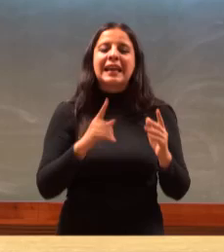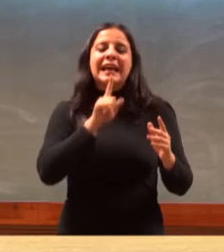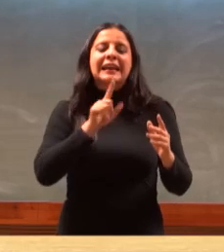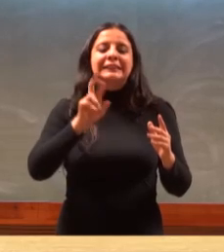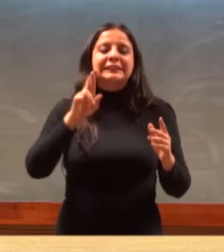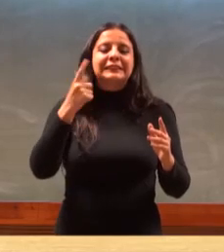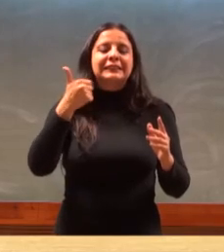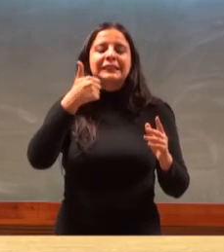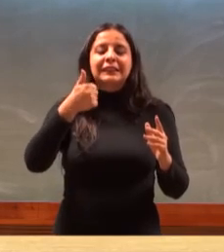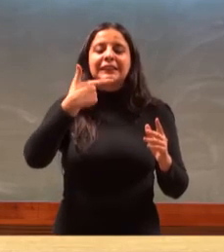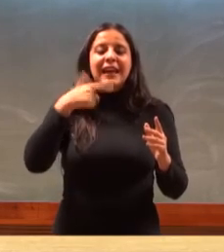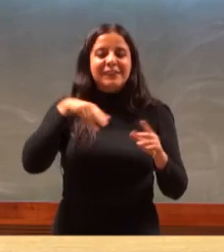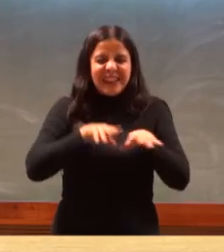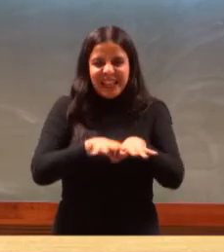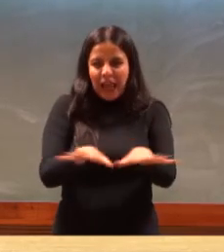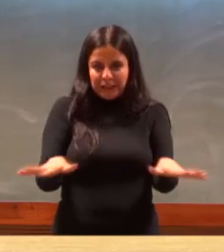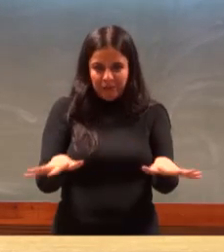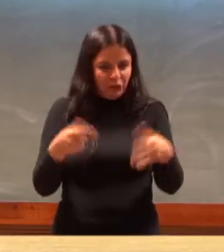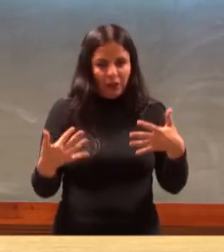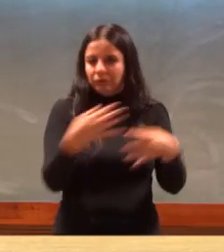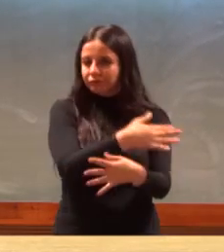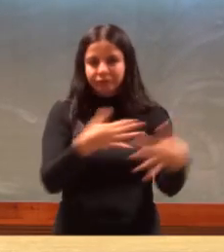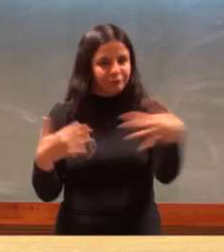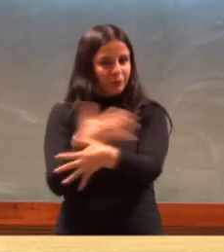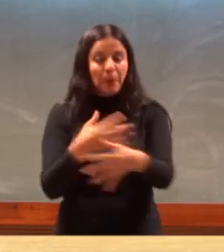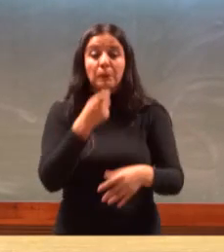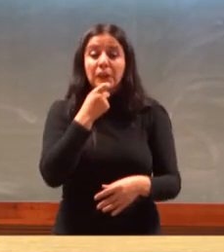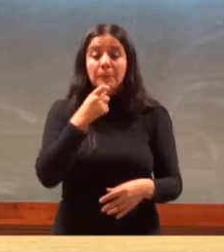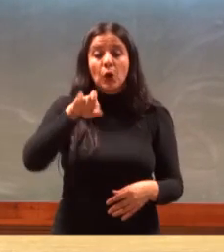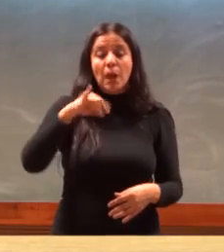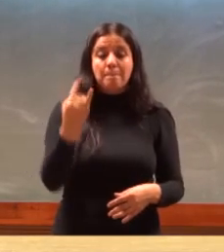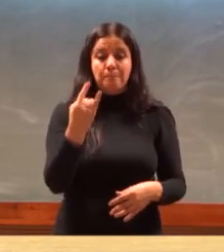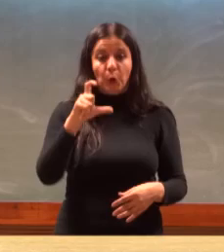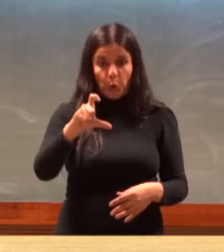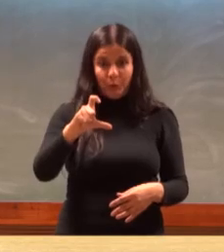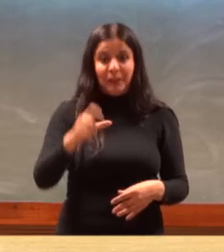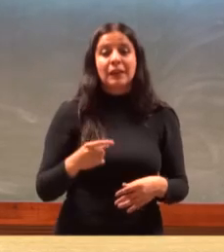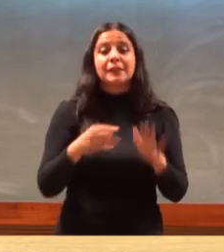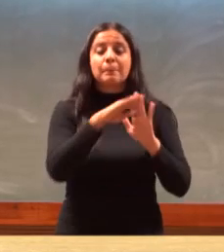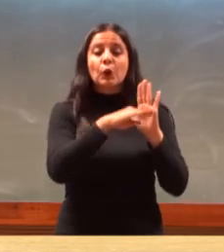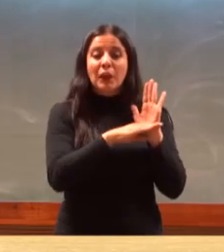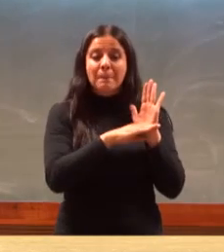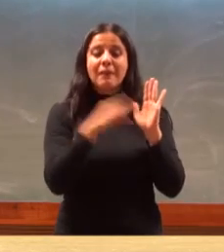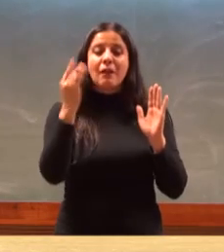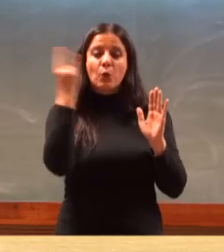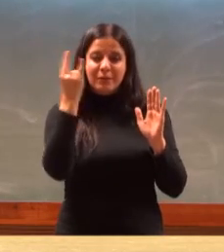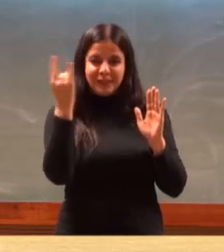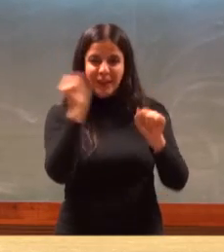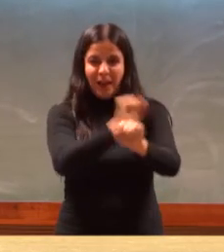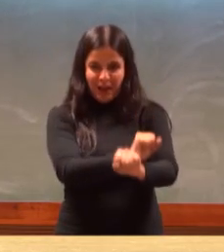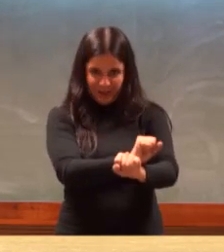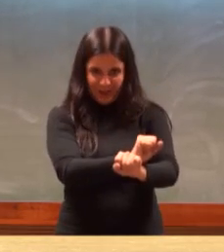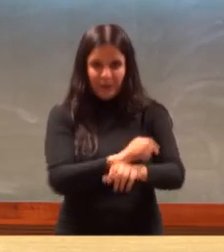la cárcel donde la facultad tiene una trayectoria una larga trayectoria profundizar la consolidación del programa de derechos humanos y